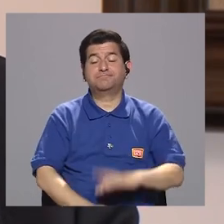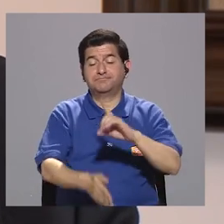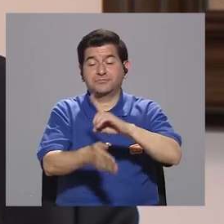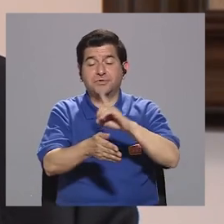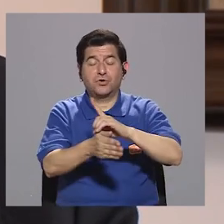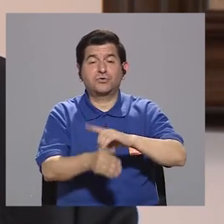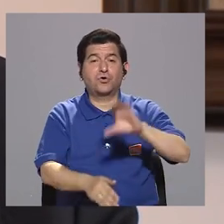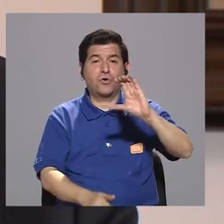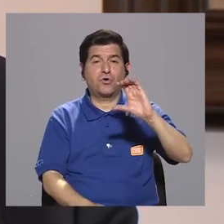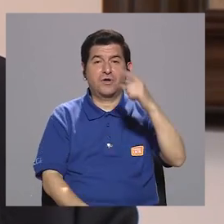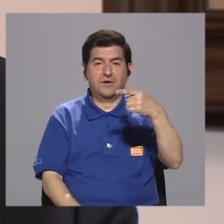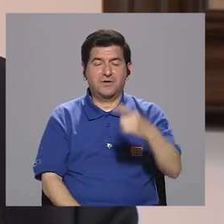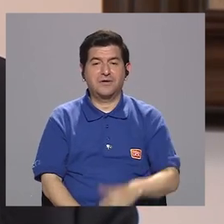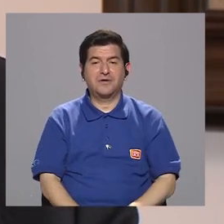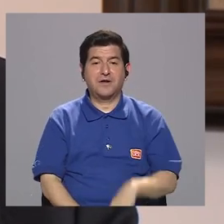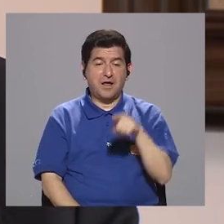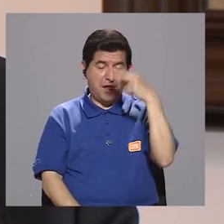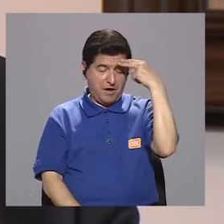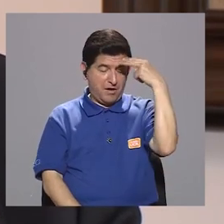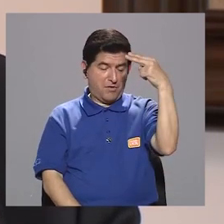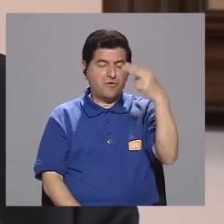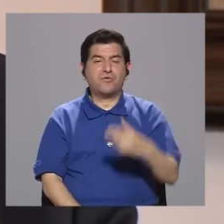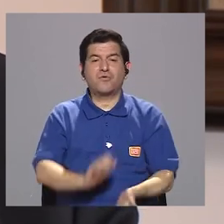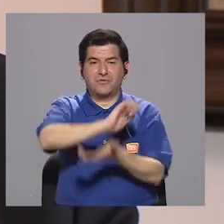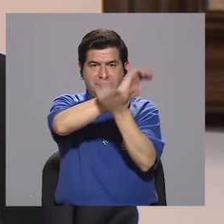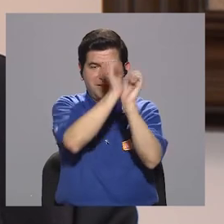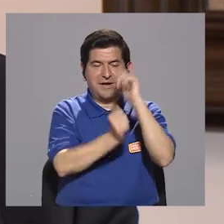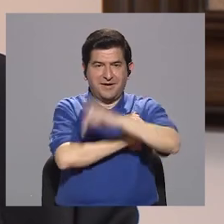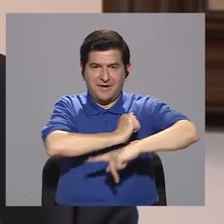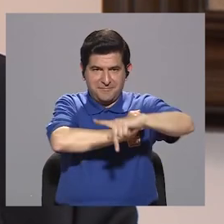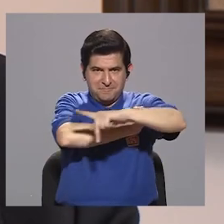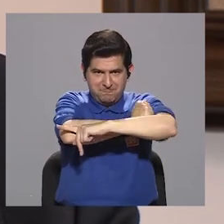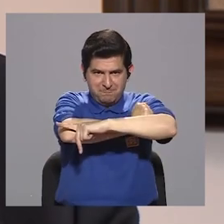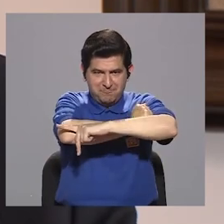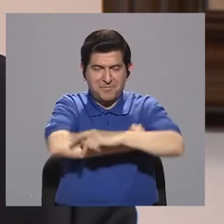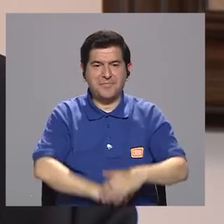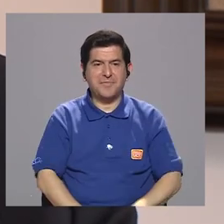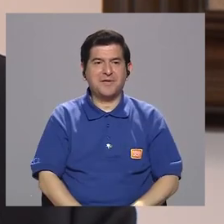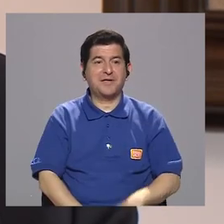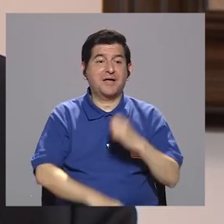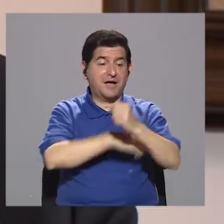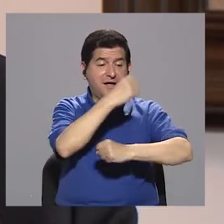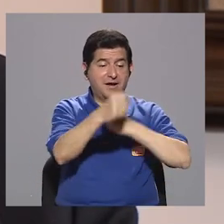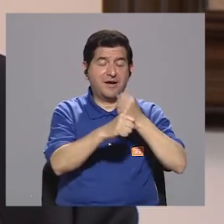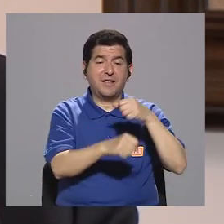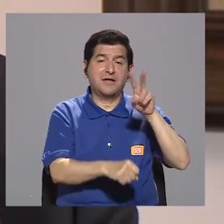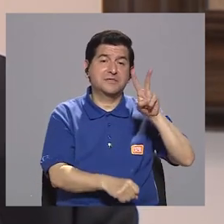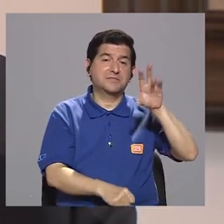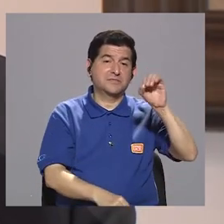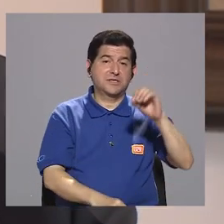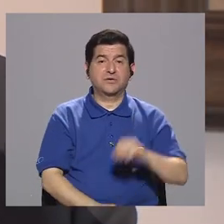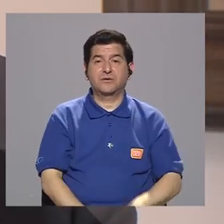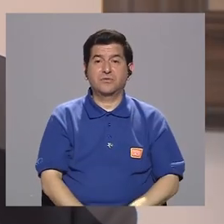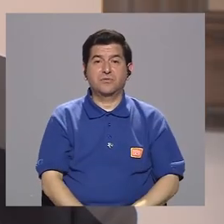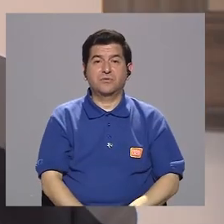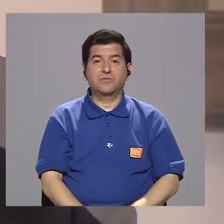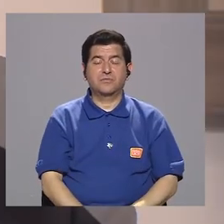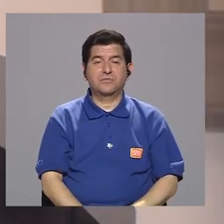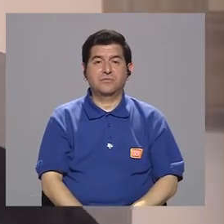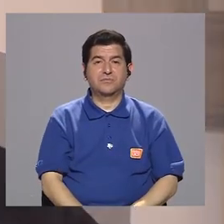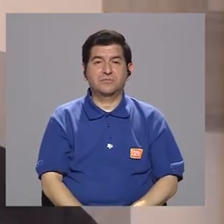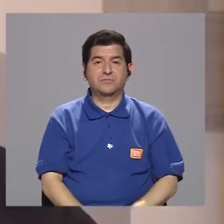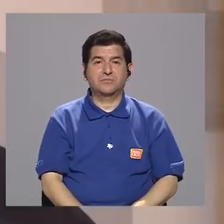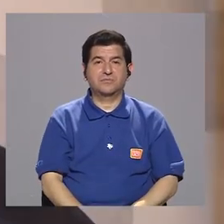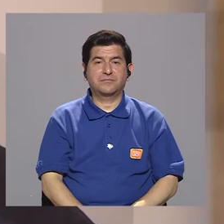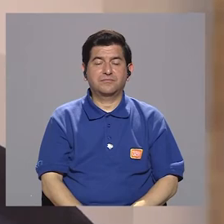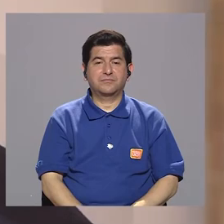Guardia tuvo el gran mérito de transformar al país en el siglo XX y siglo